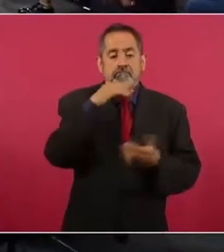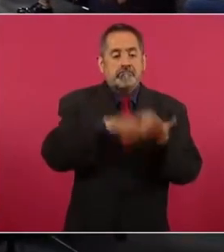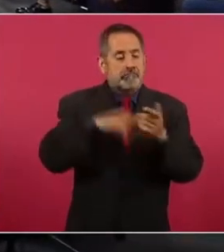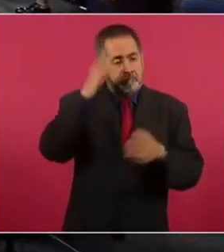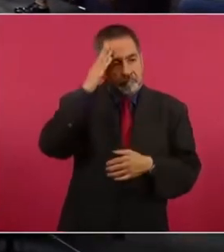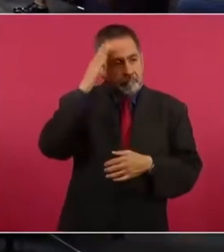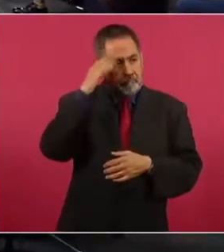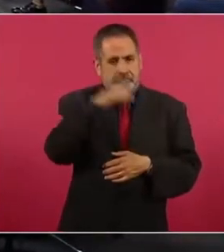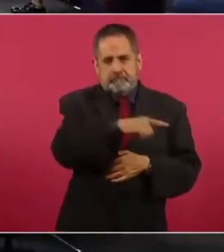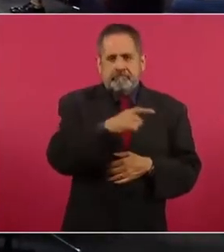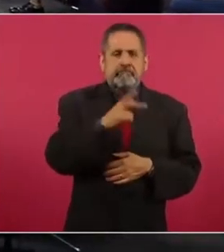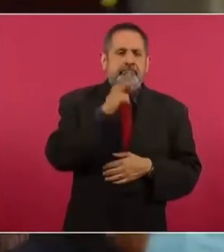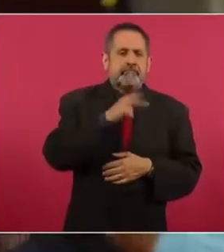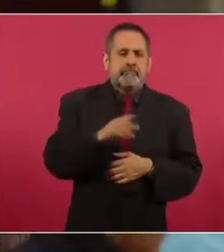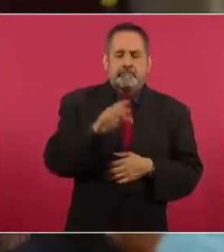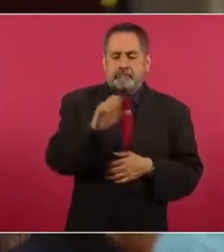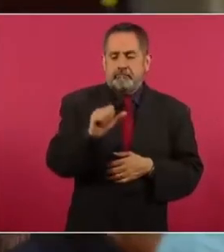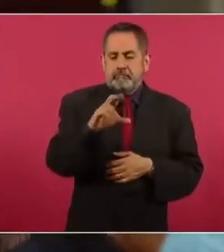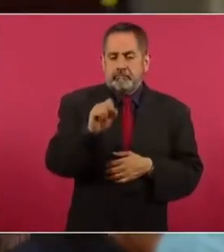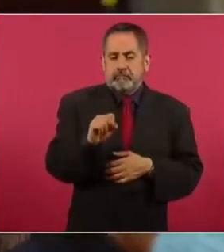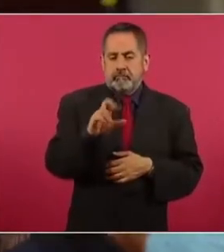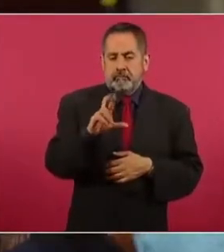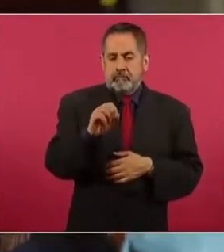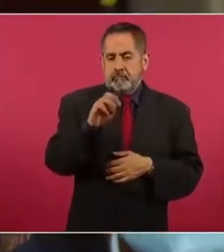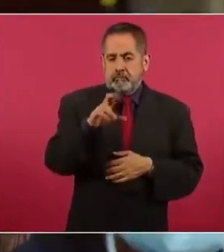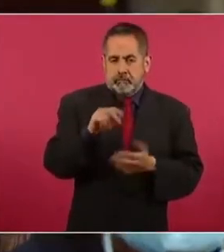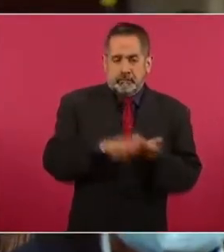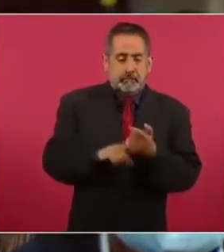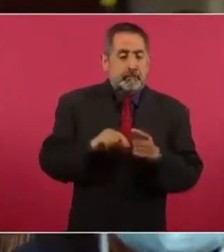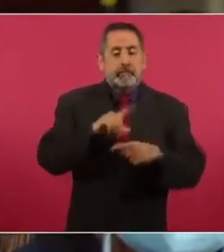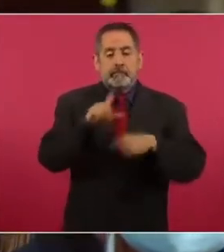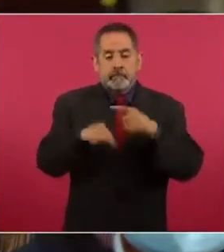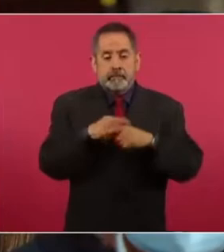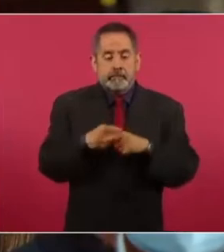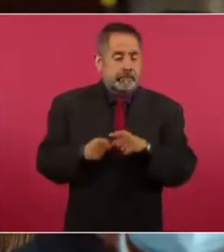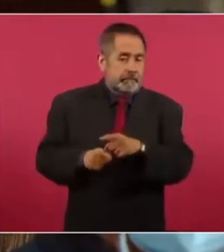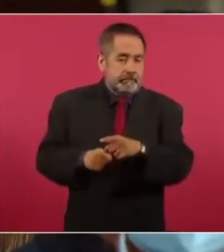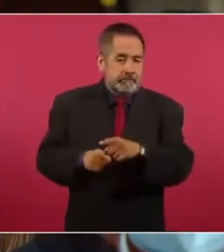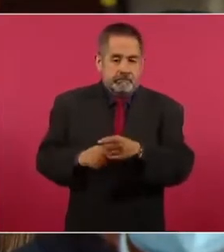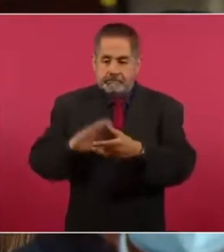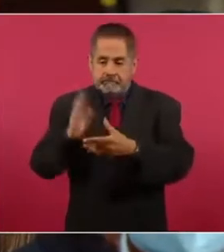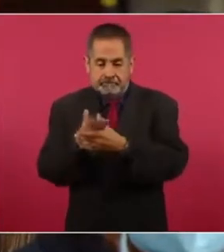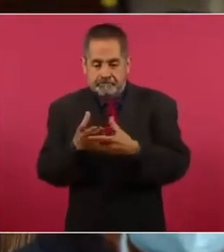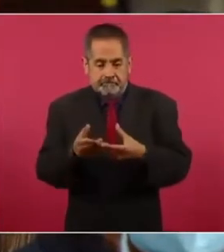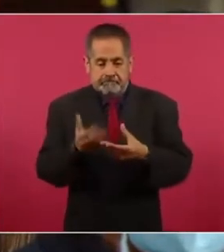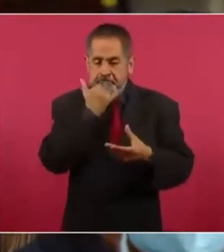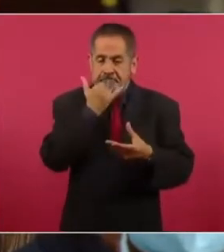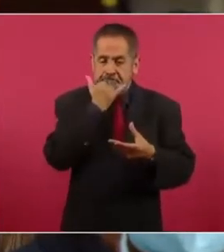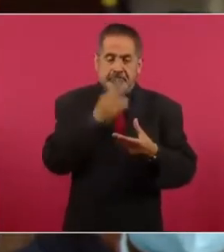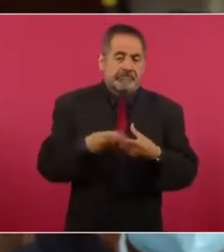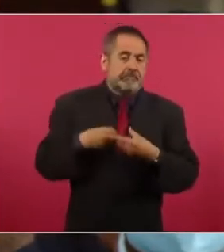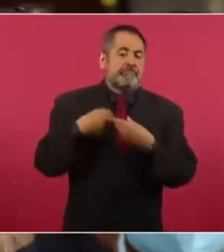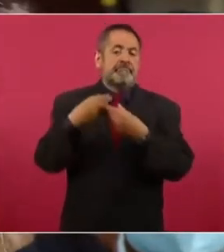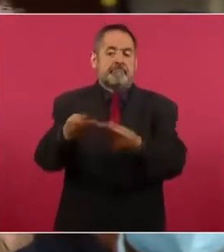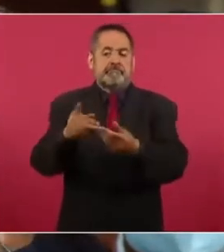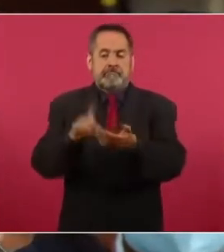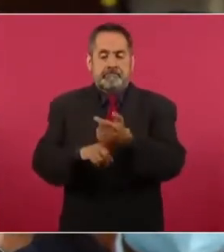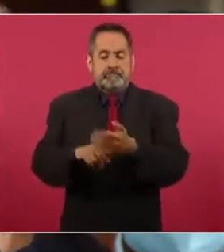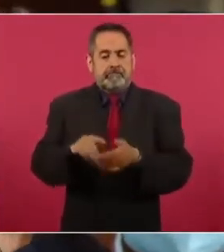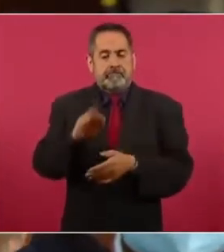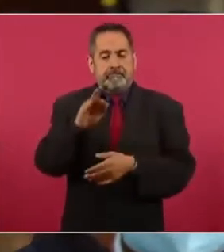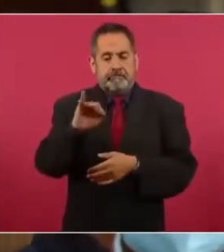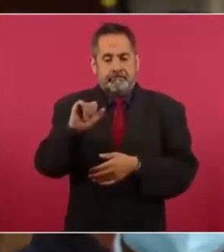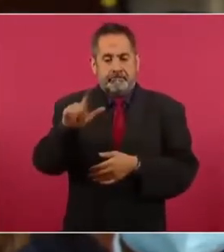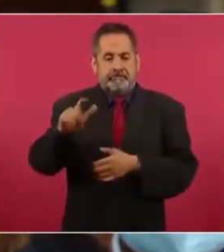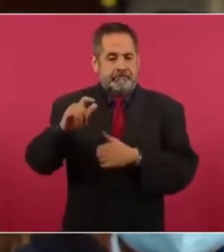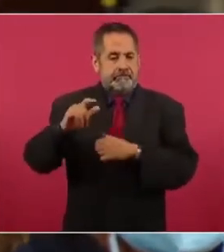petrolero Carlos Romero de Champs. Después, por incompetencia, la carpeta se envió a la Fiscalía Anticorrupción a